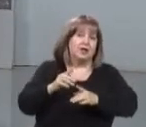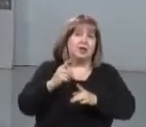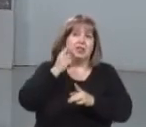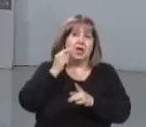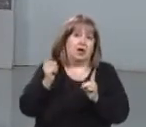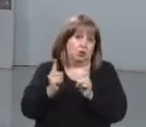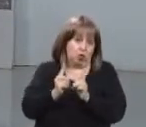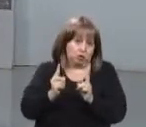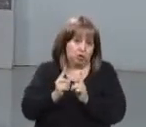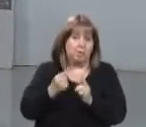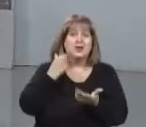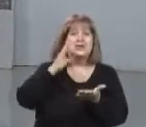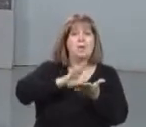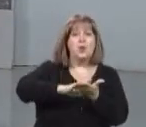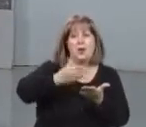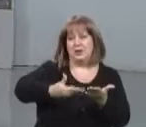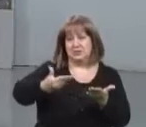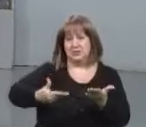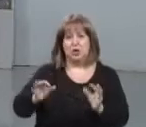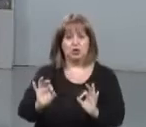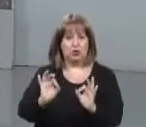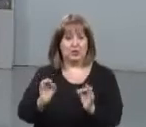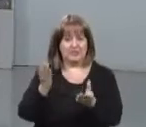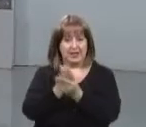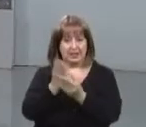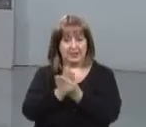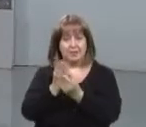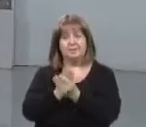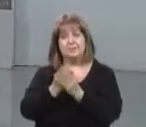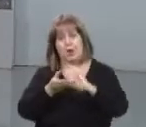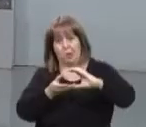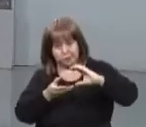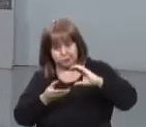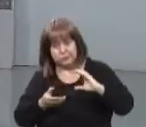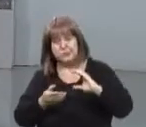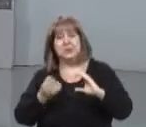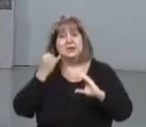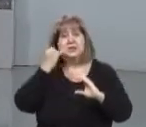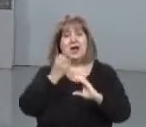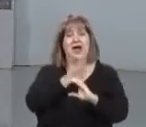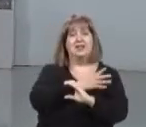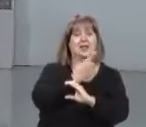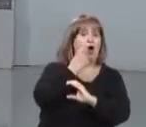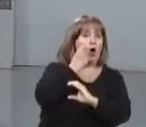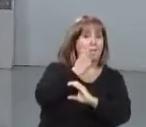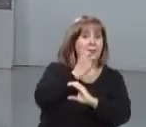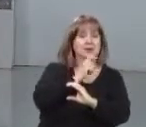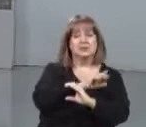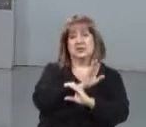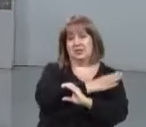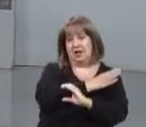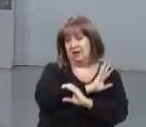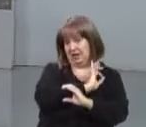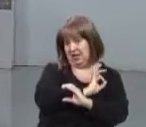días por las pruebas que hay en contra, en este caso, de la única acusada. Llegaban dos, ahora queda una sola, que es la